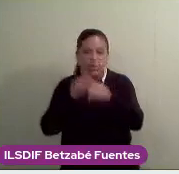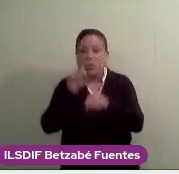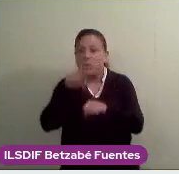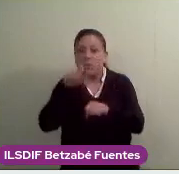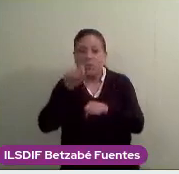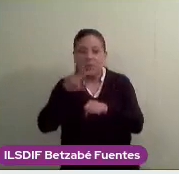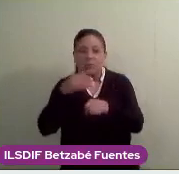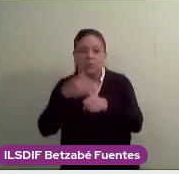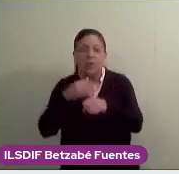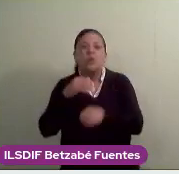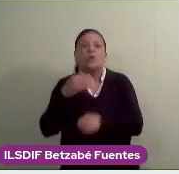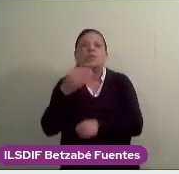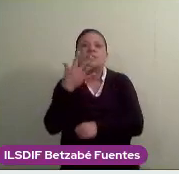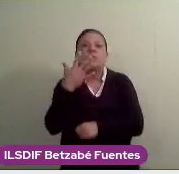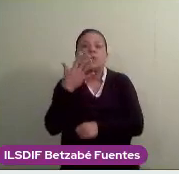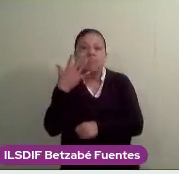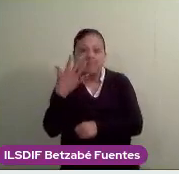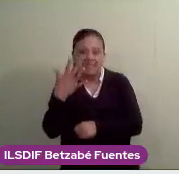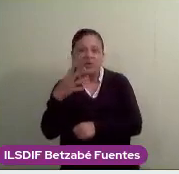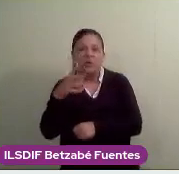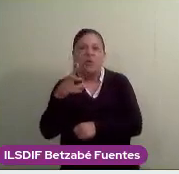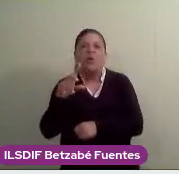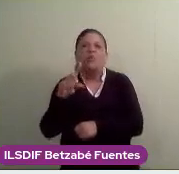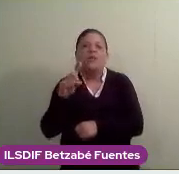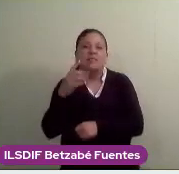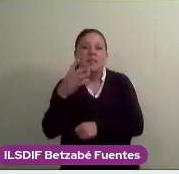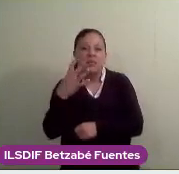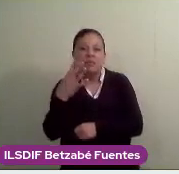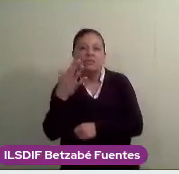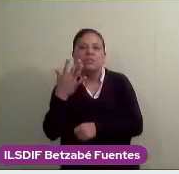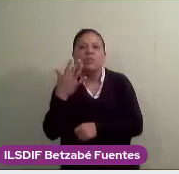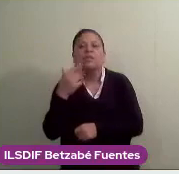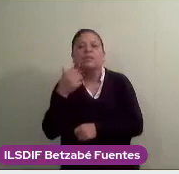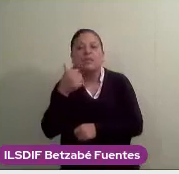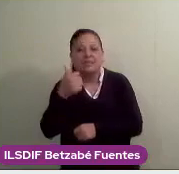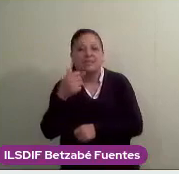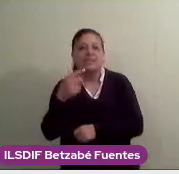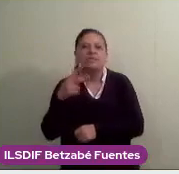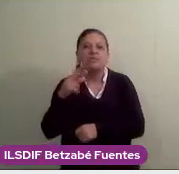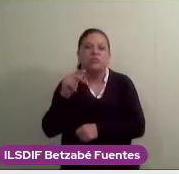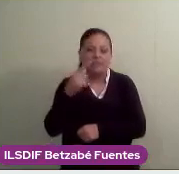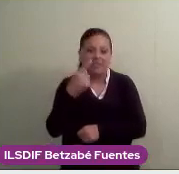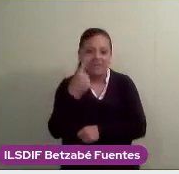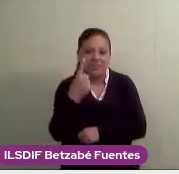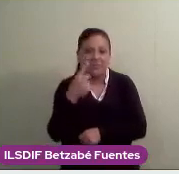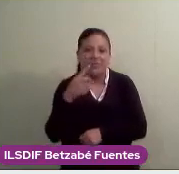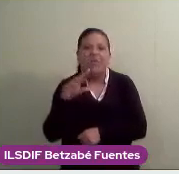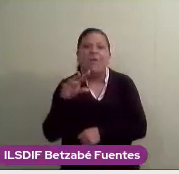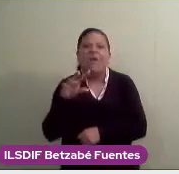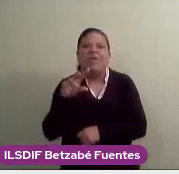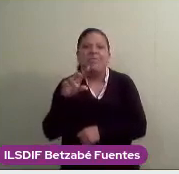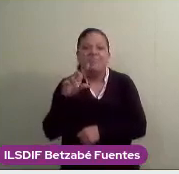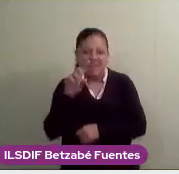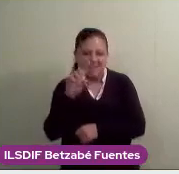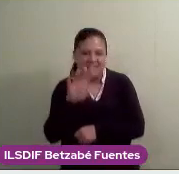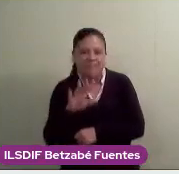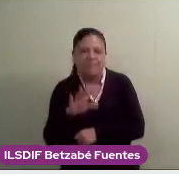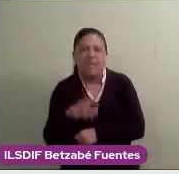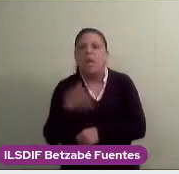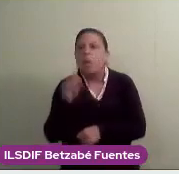que es 55 34 66 81 30, así como su